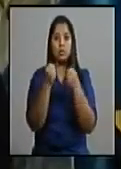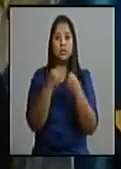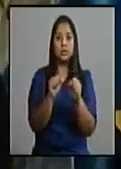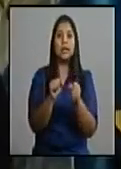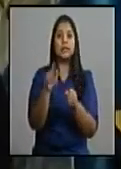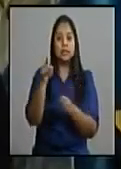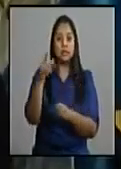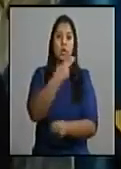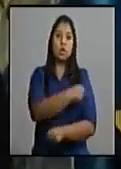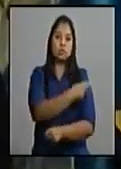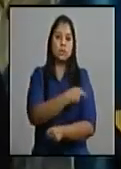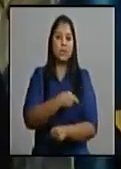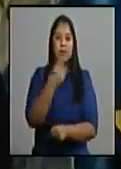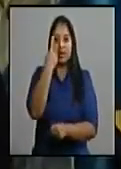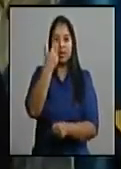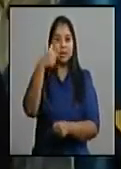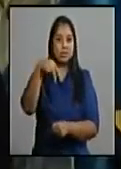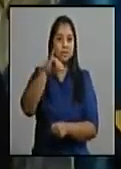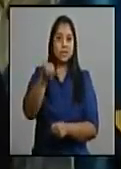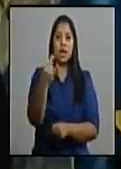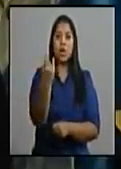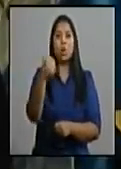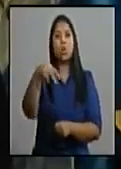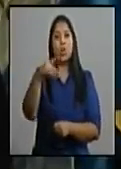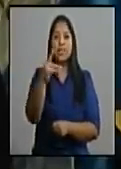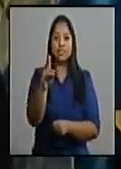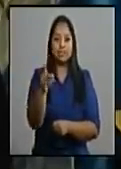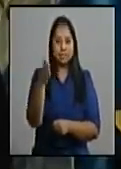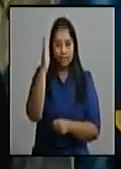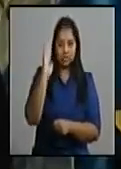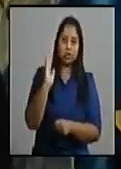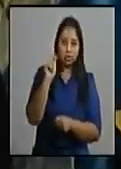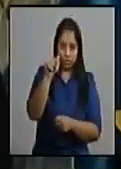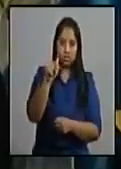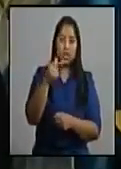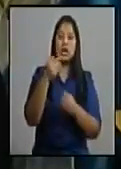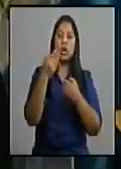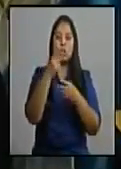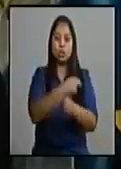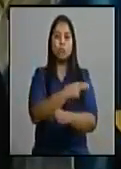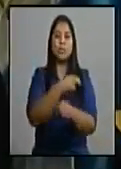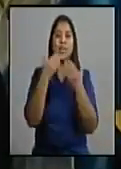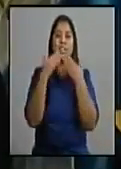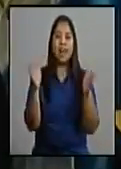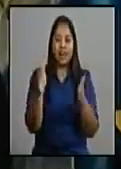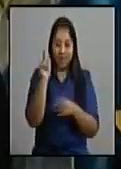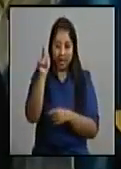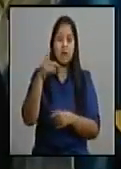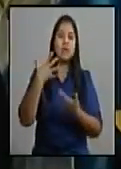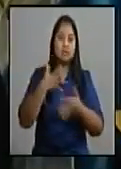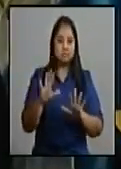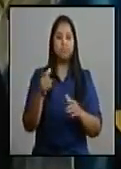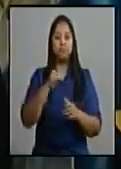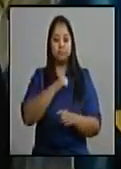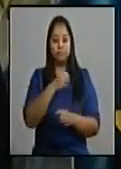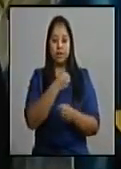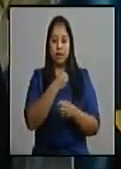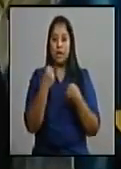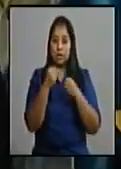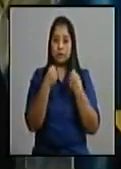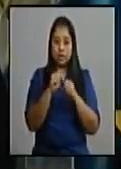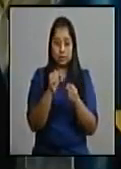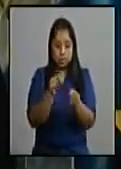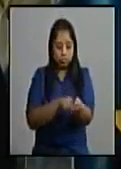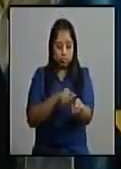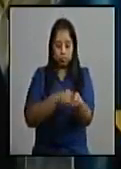San Juan de Dios, donde me hicieron la prueba del hisopado y están haciendo todos mis exámenes de laboratorio. Para